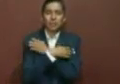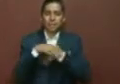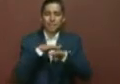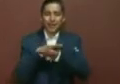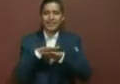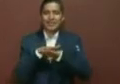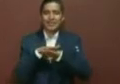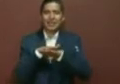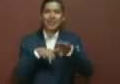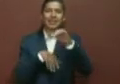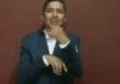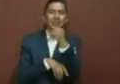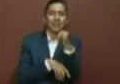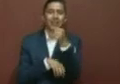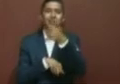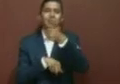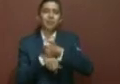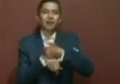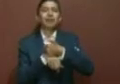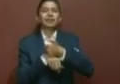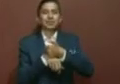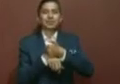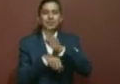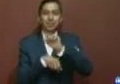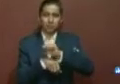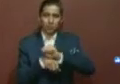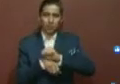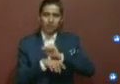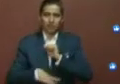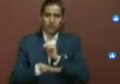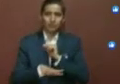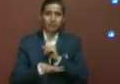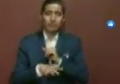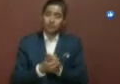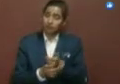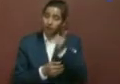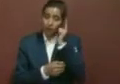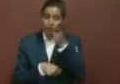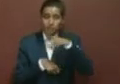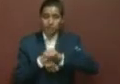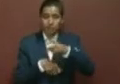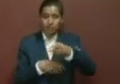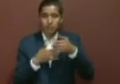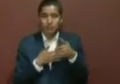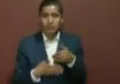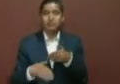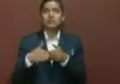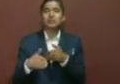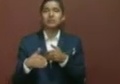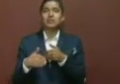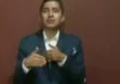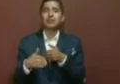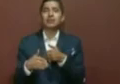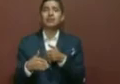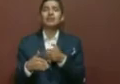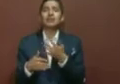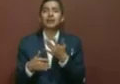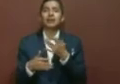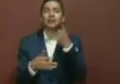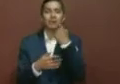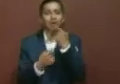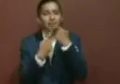Entonces, yo espero que esta semana tiene que ver con lo que